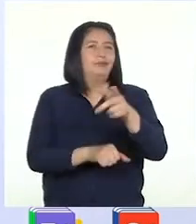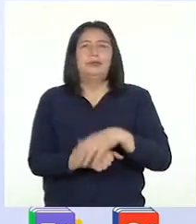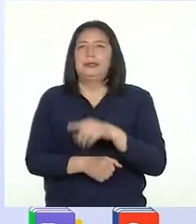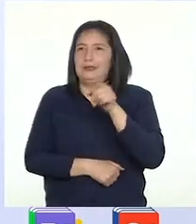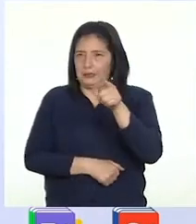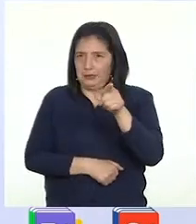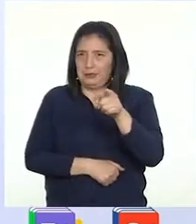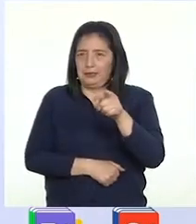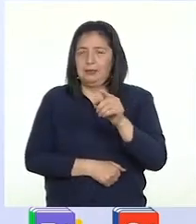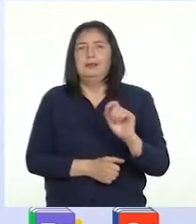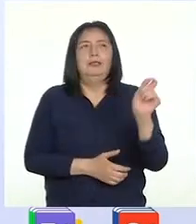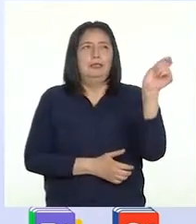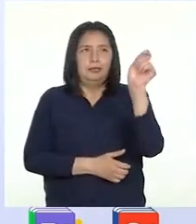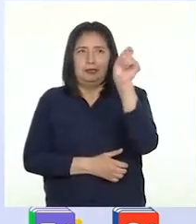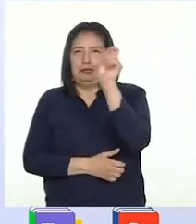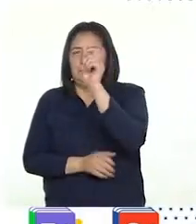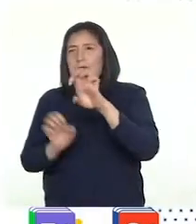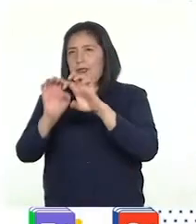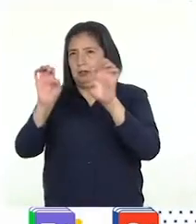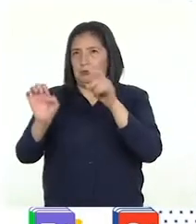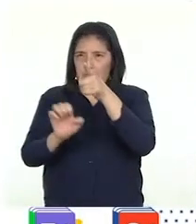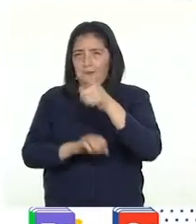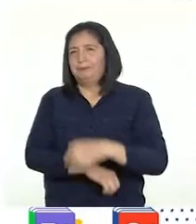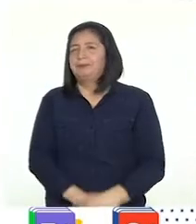Y así escribimos ecuación.